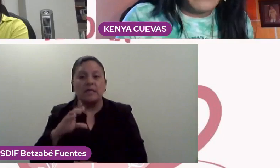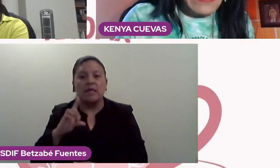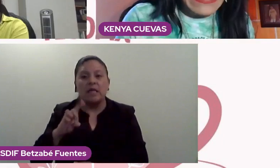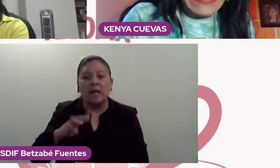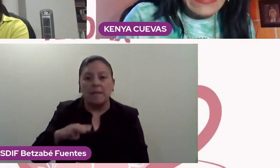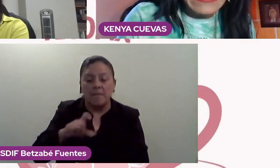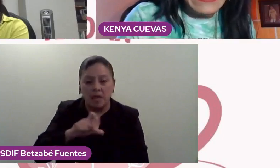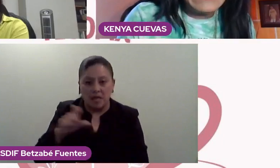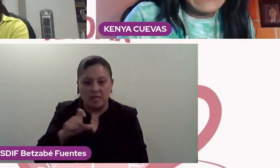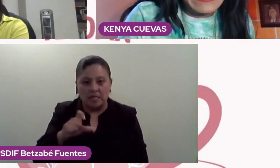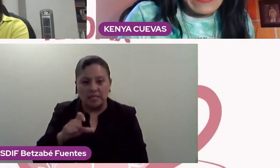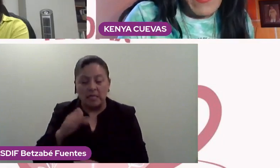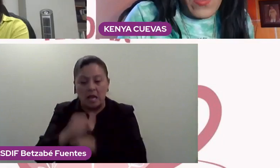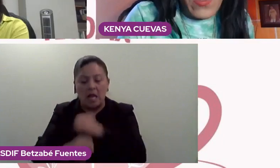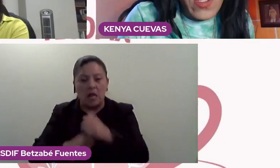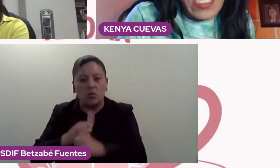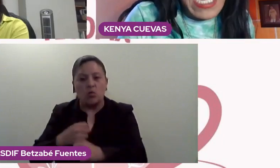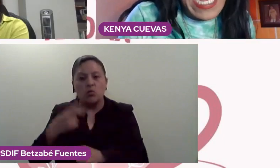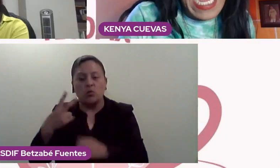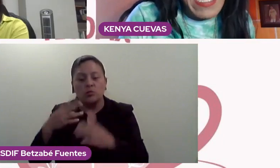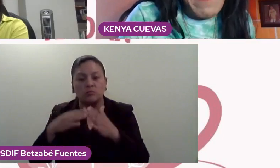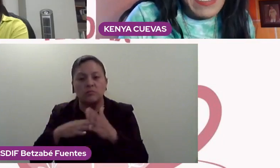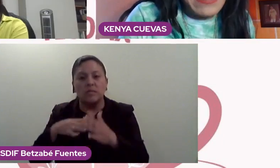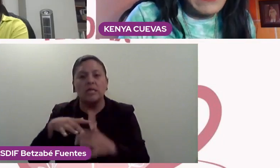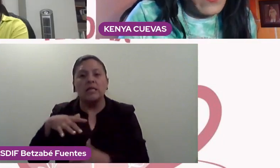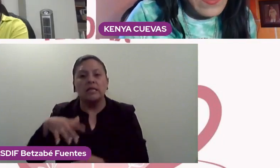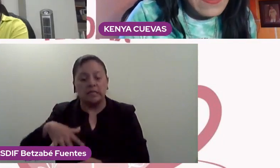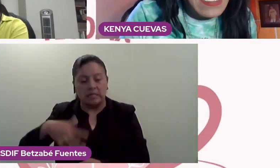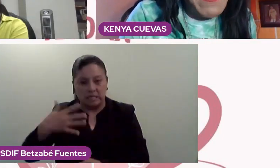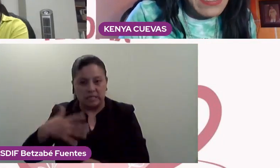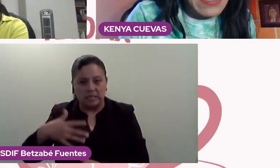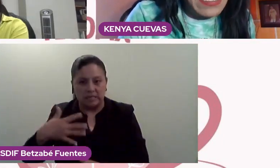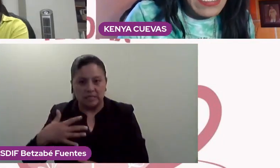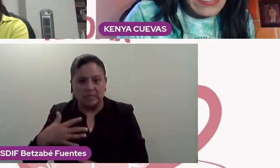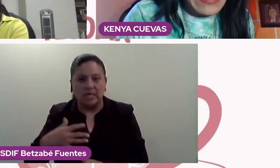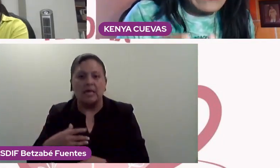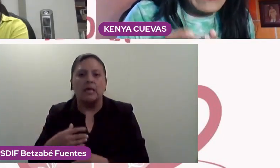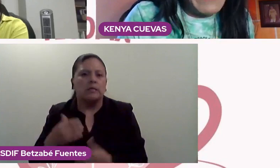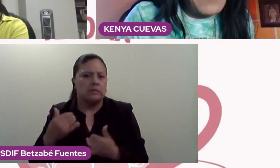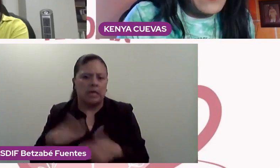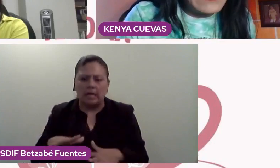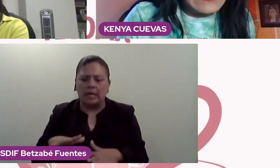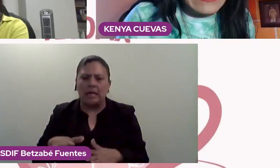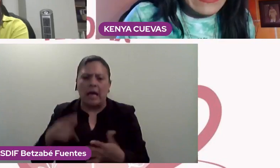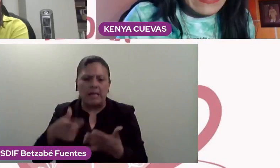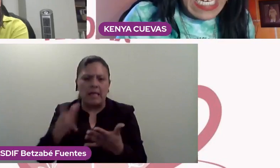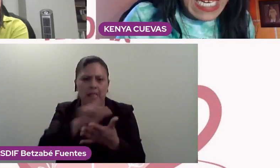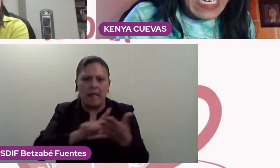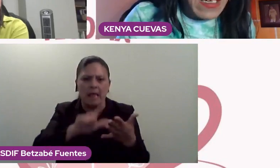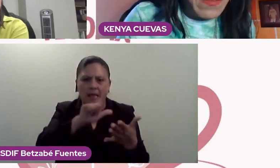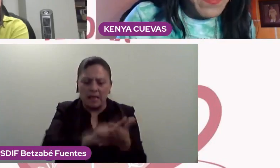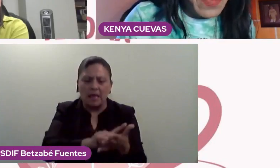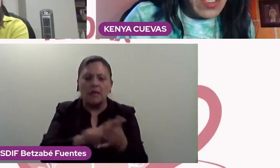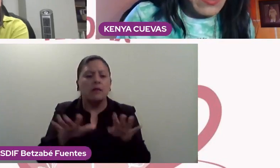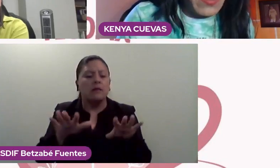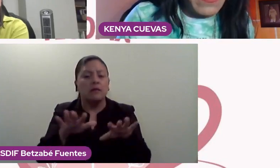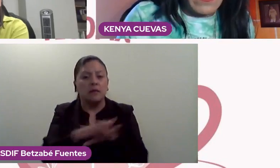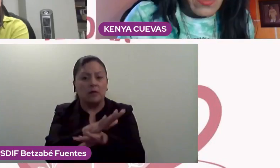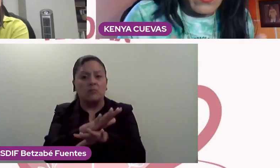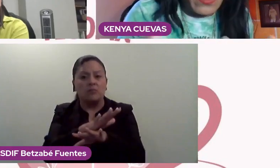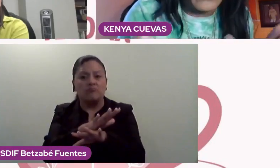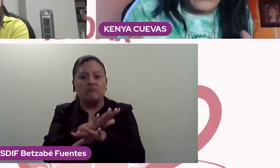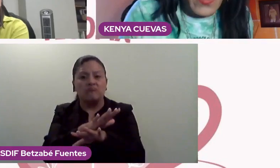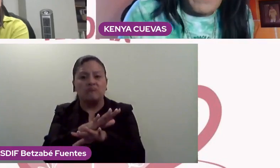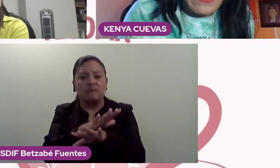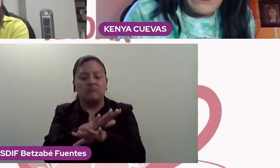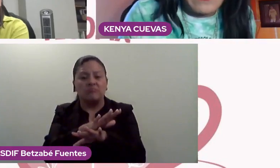el 2015, se reconoce legalmente y jurídicamente el cambio de identidad de género, ¿no?